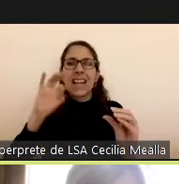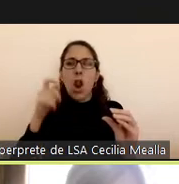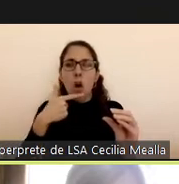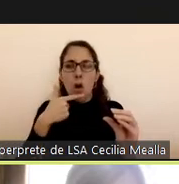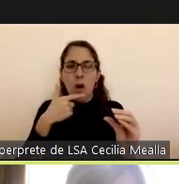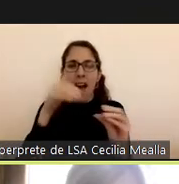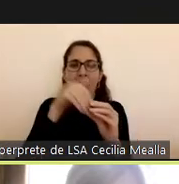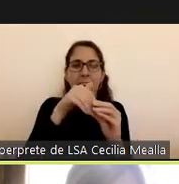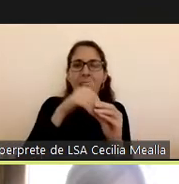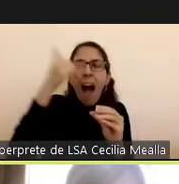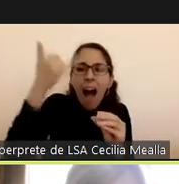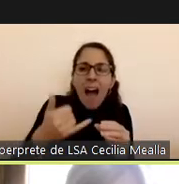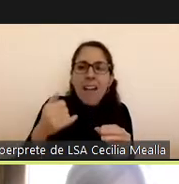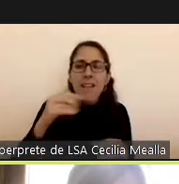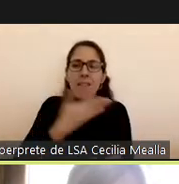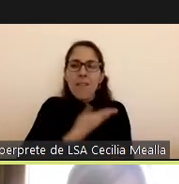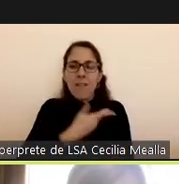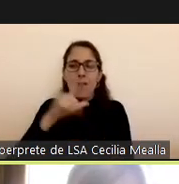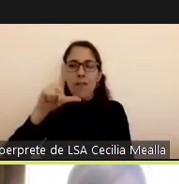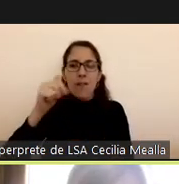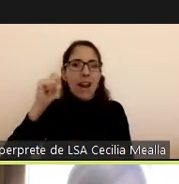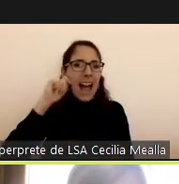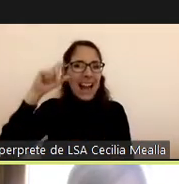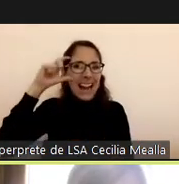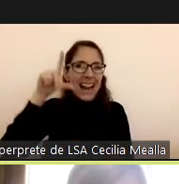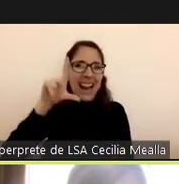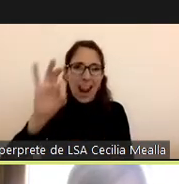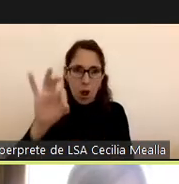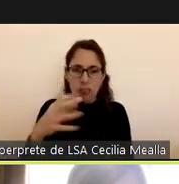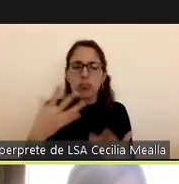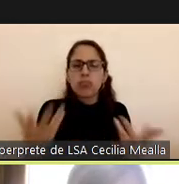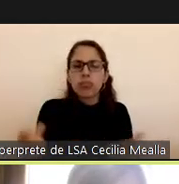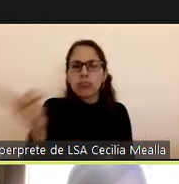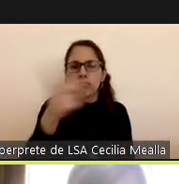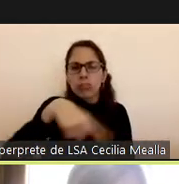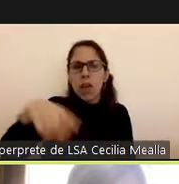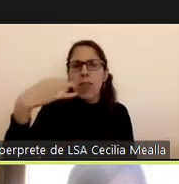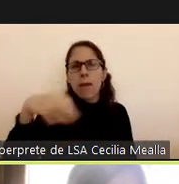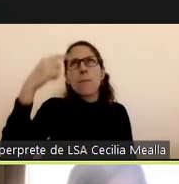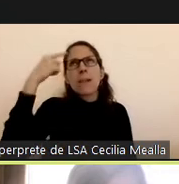por ejemplo, ese era 6.1b, ¿no es cierto?